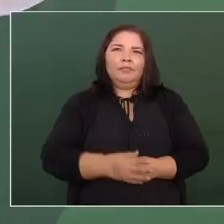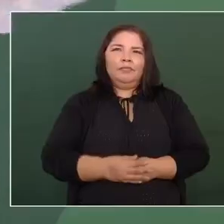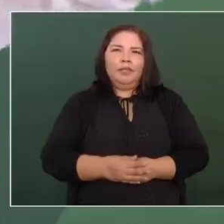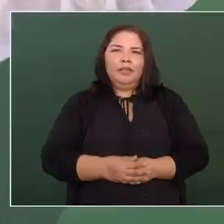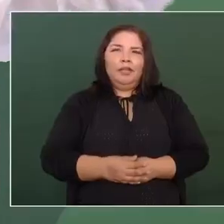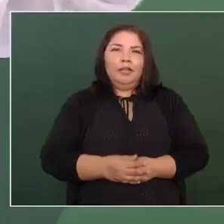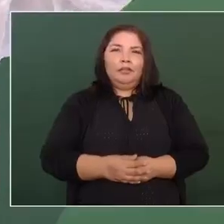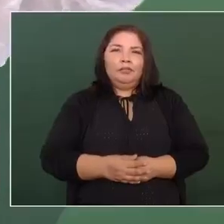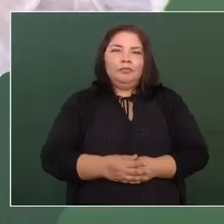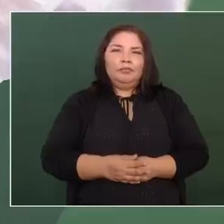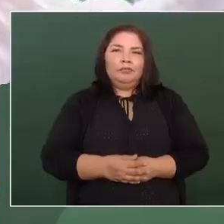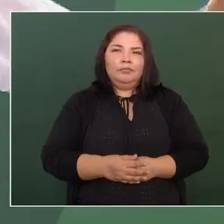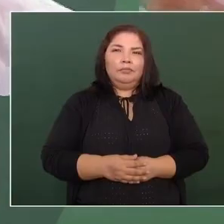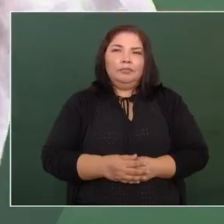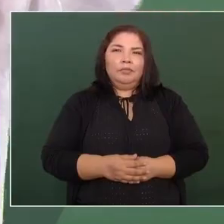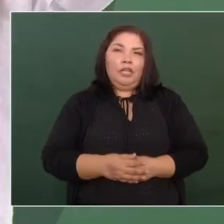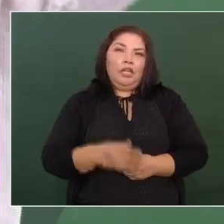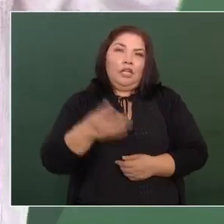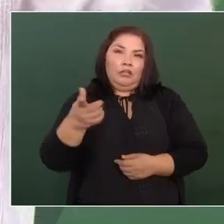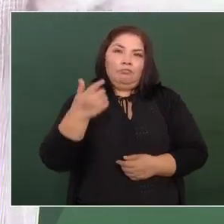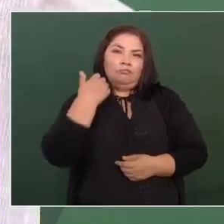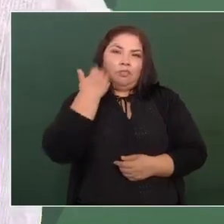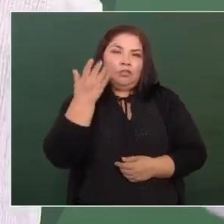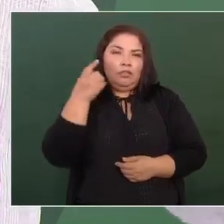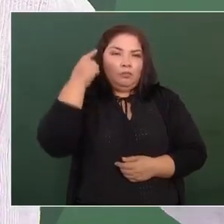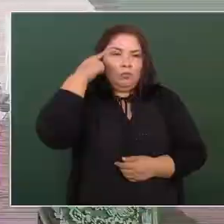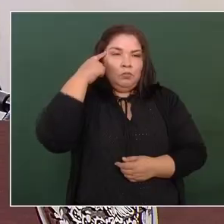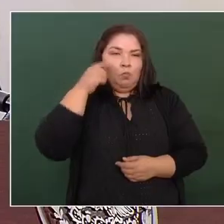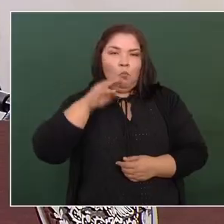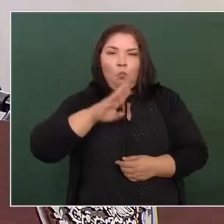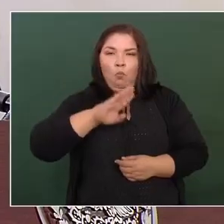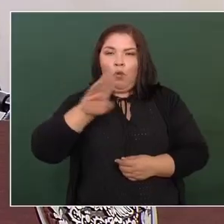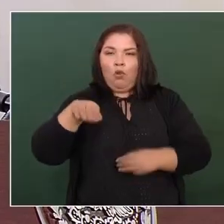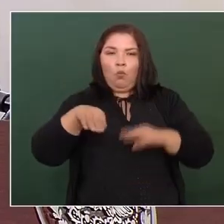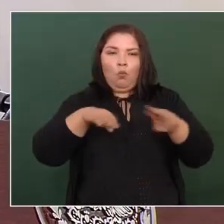Y querían muchísimos muertos.